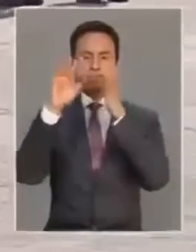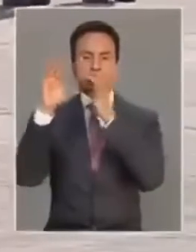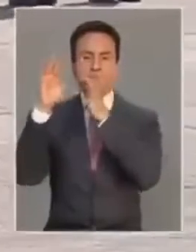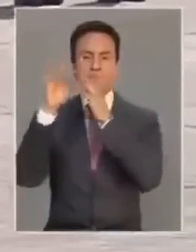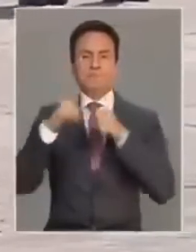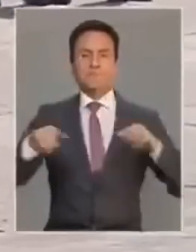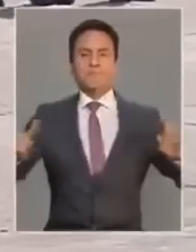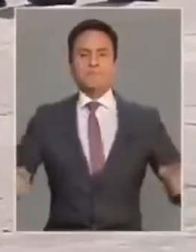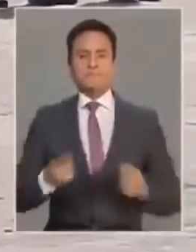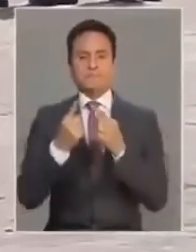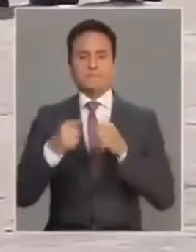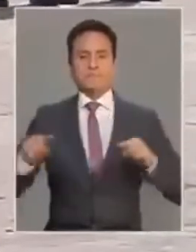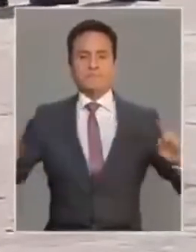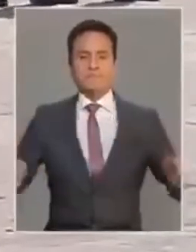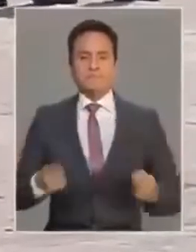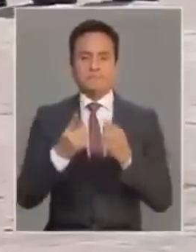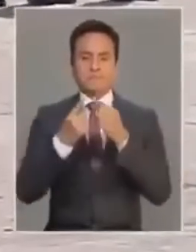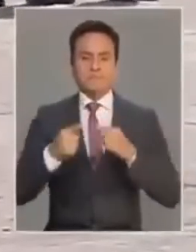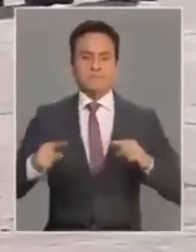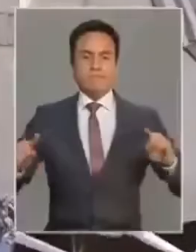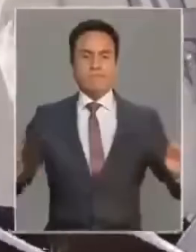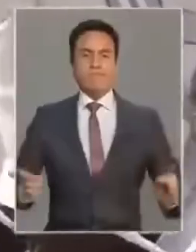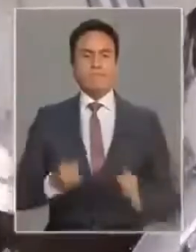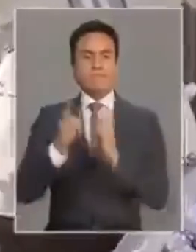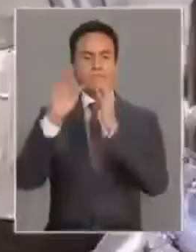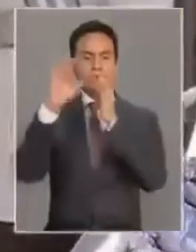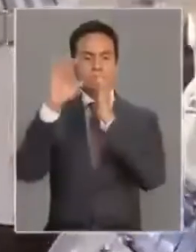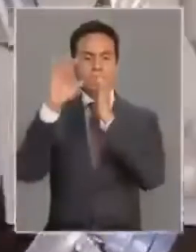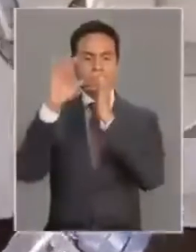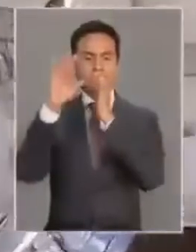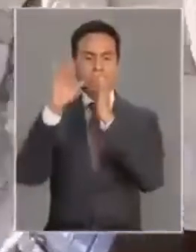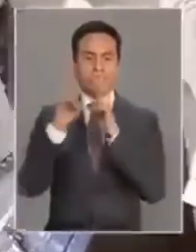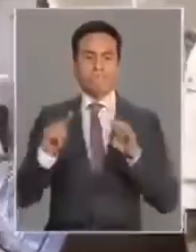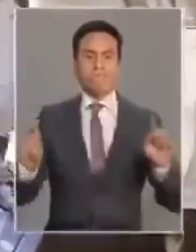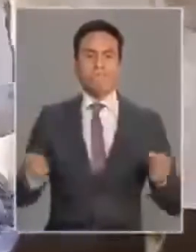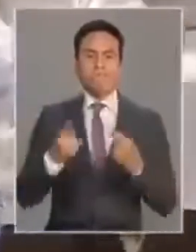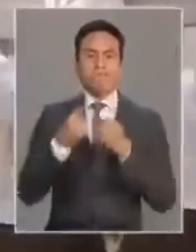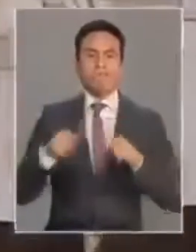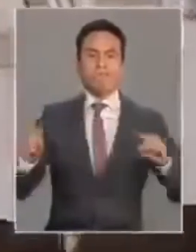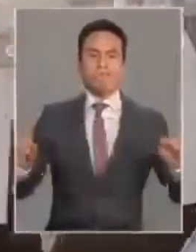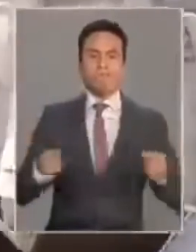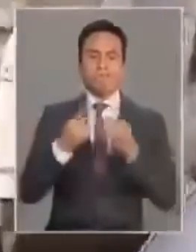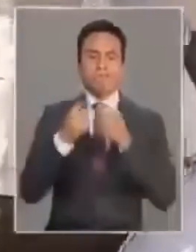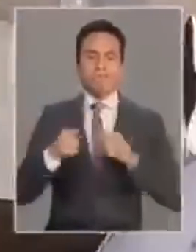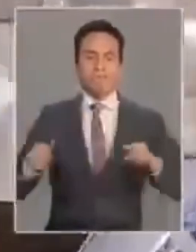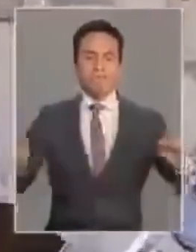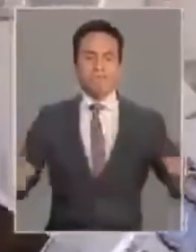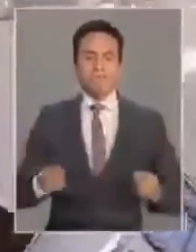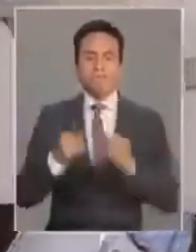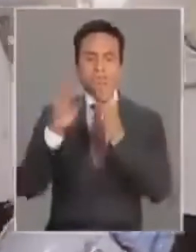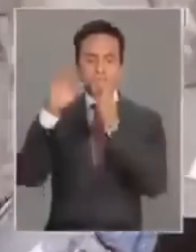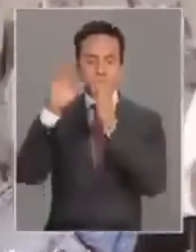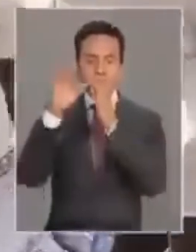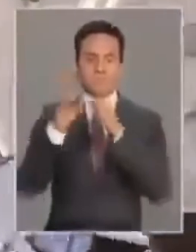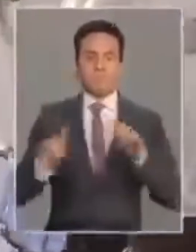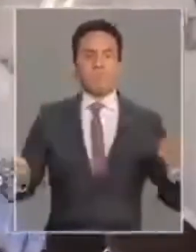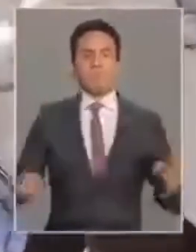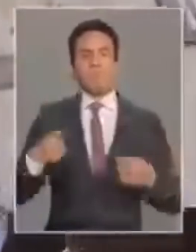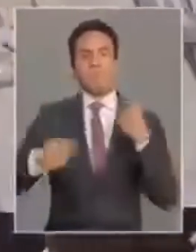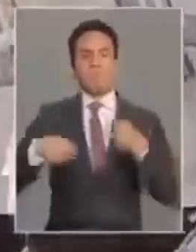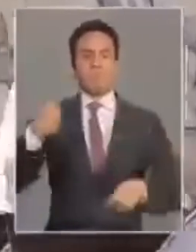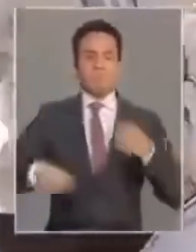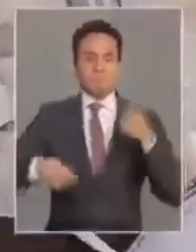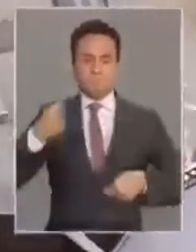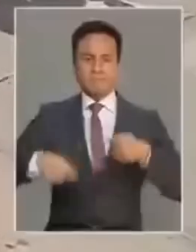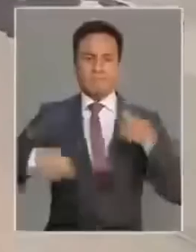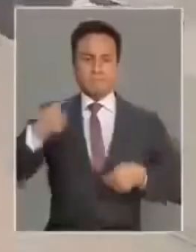más rectitos, ¿no? Como ellos, se los ven más rectos. Los otros se los ven más elegantes, más sueltos, pero, con un